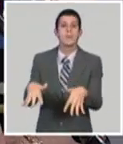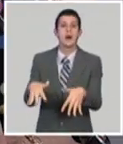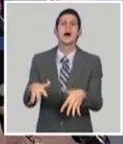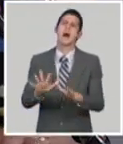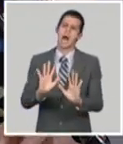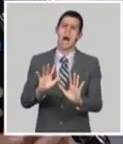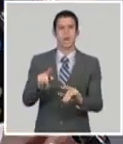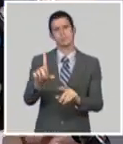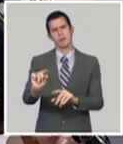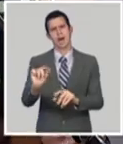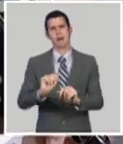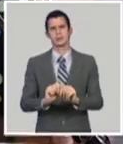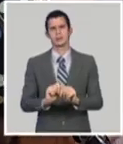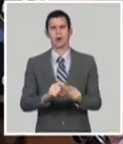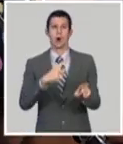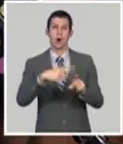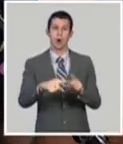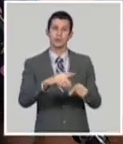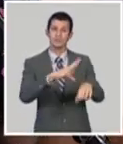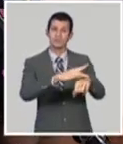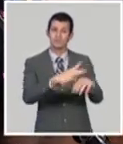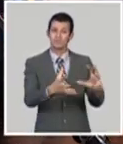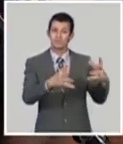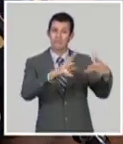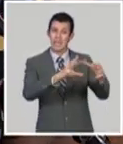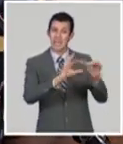procedimiento de la asistencia social y por utah